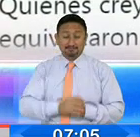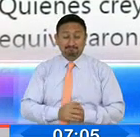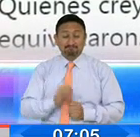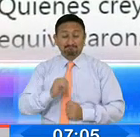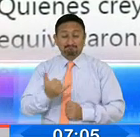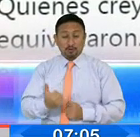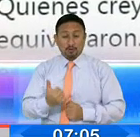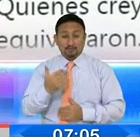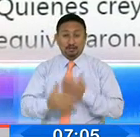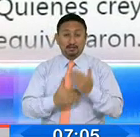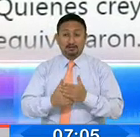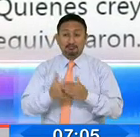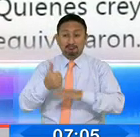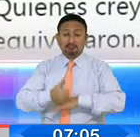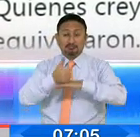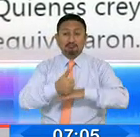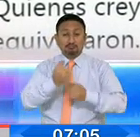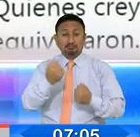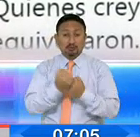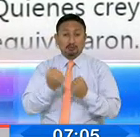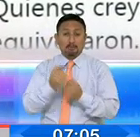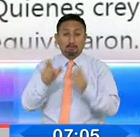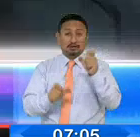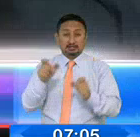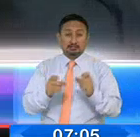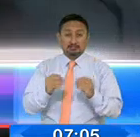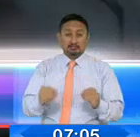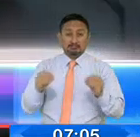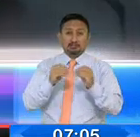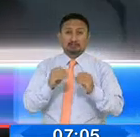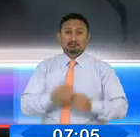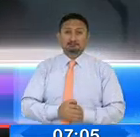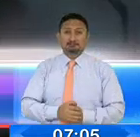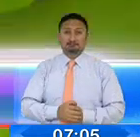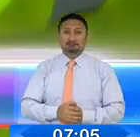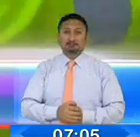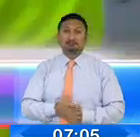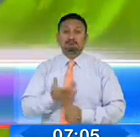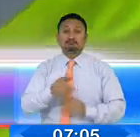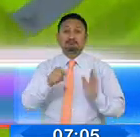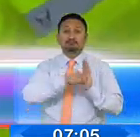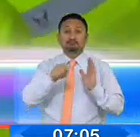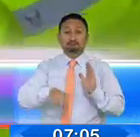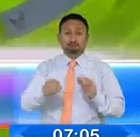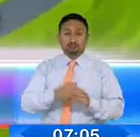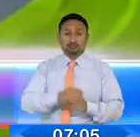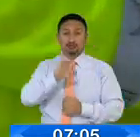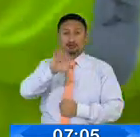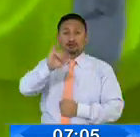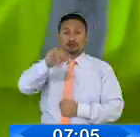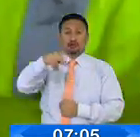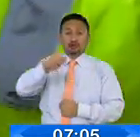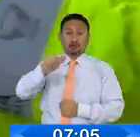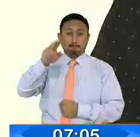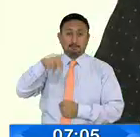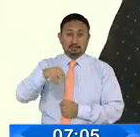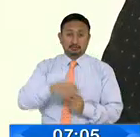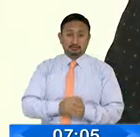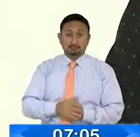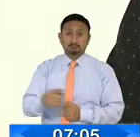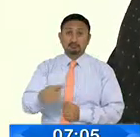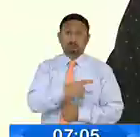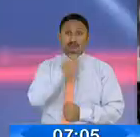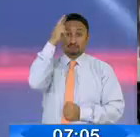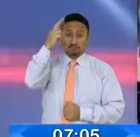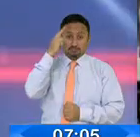caer. Autores, cómplices y encubridores. El experto penalista Leonardo Tipán cree que con esto se le da la razón a